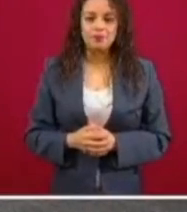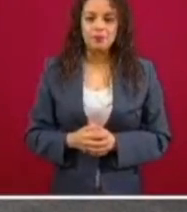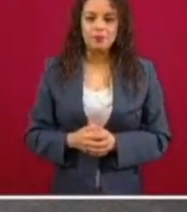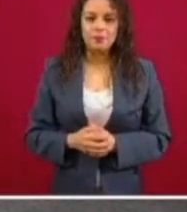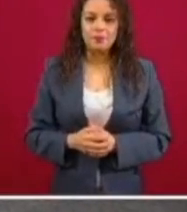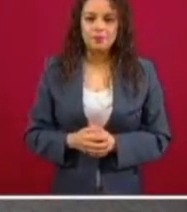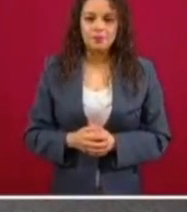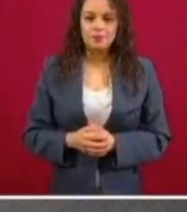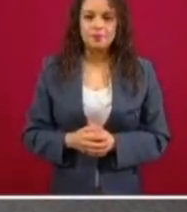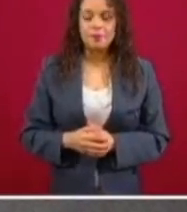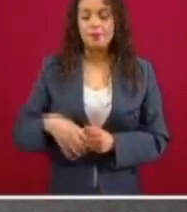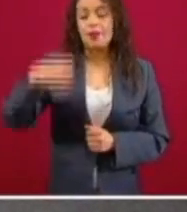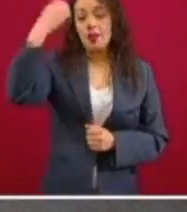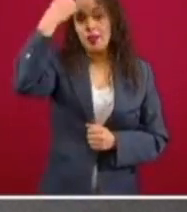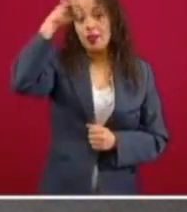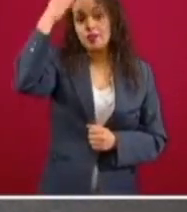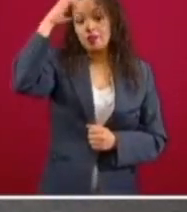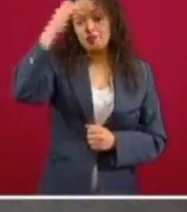la experiencia.